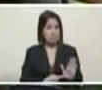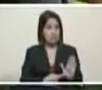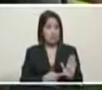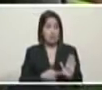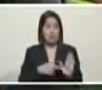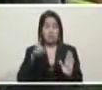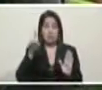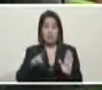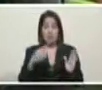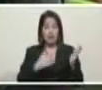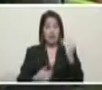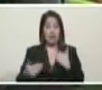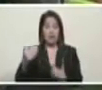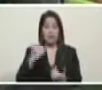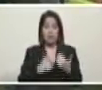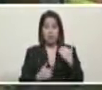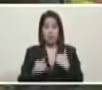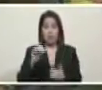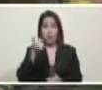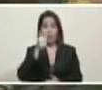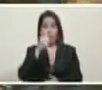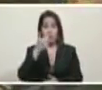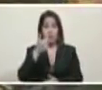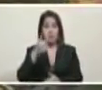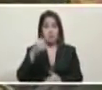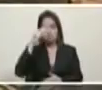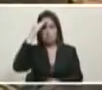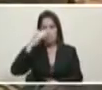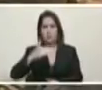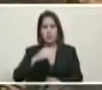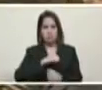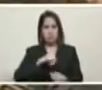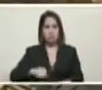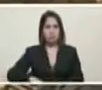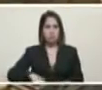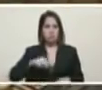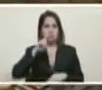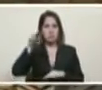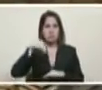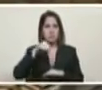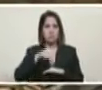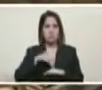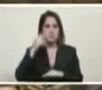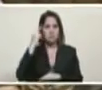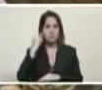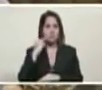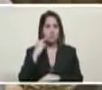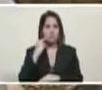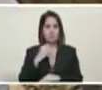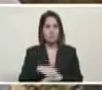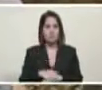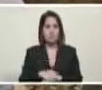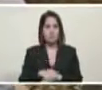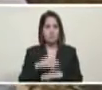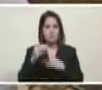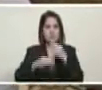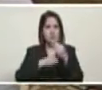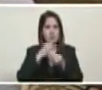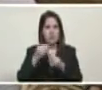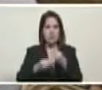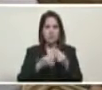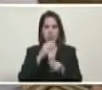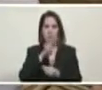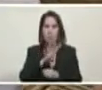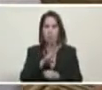también resultaron heridos 10 integrantes de la Guardia Nacional Bolivariana, un hecho ocurrido el pasado